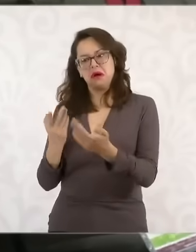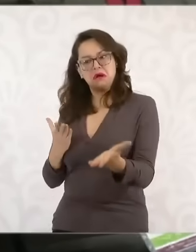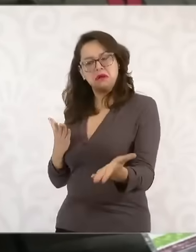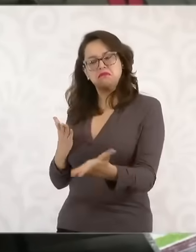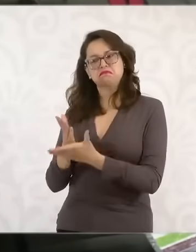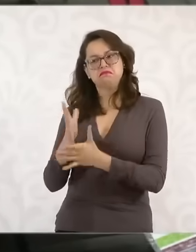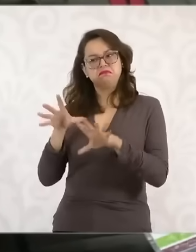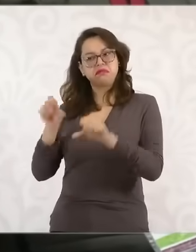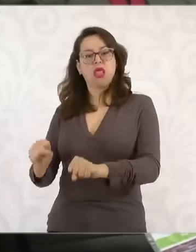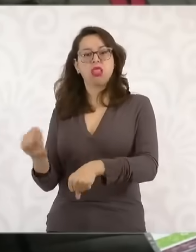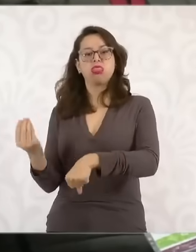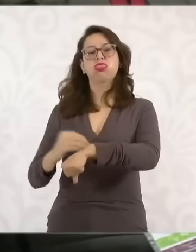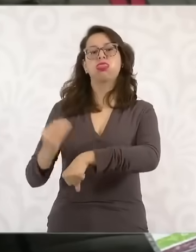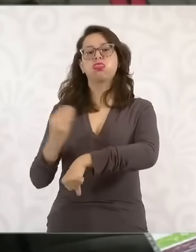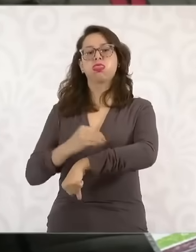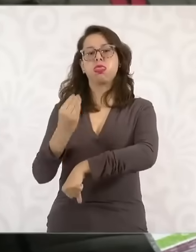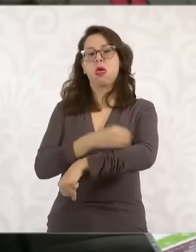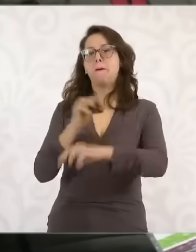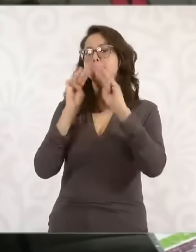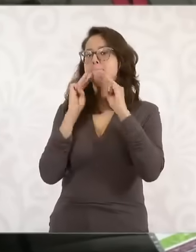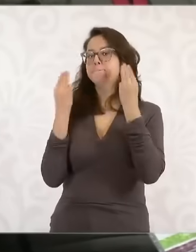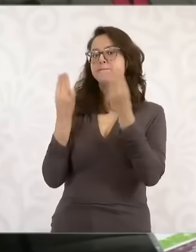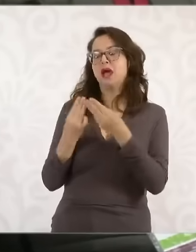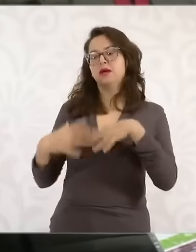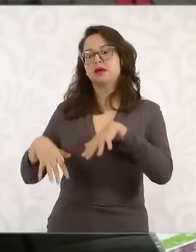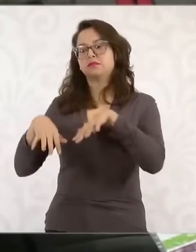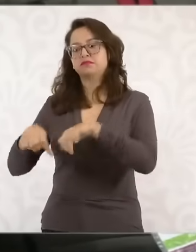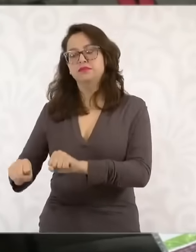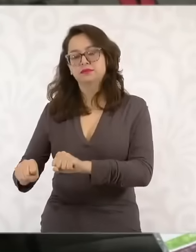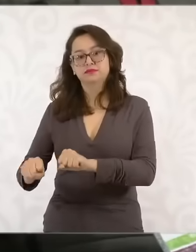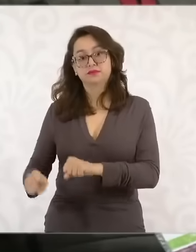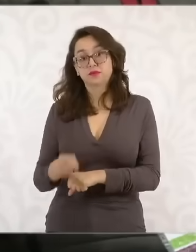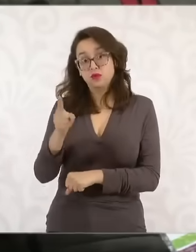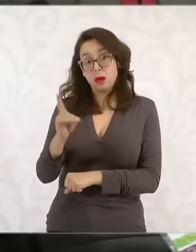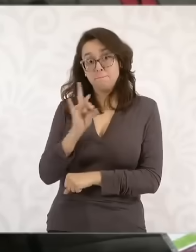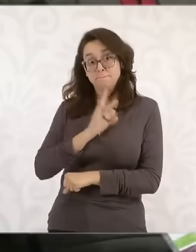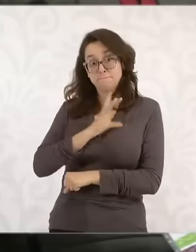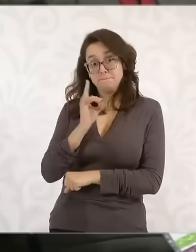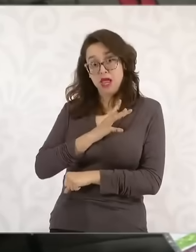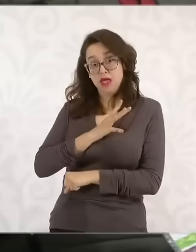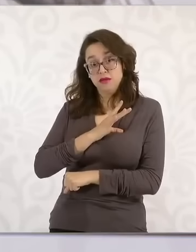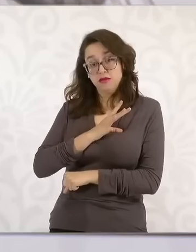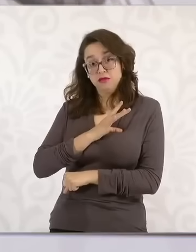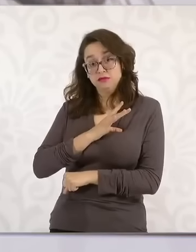el pretexto de capturar a alguno de los capos de la droga? ¿Y usted tiene miedo, como asegura Donald Trump?